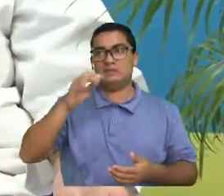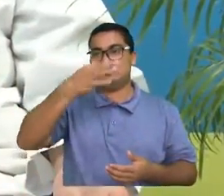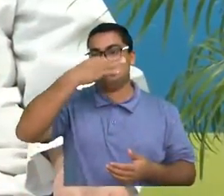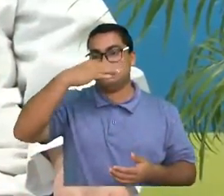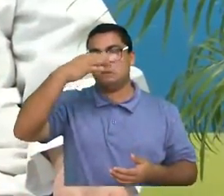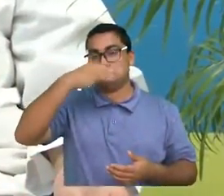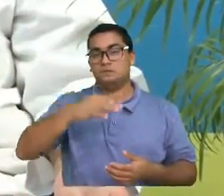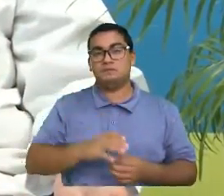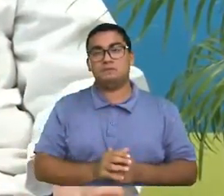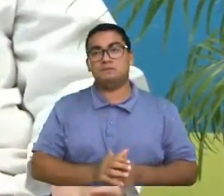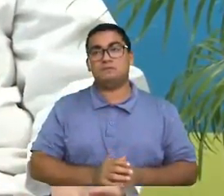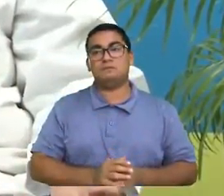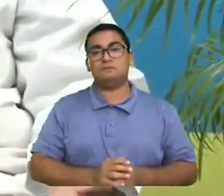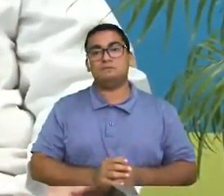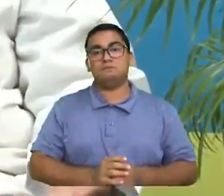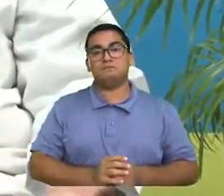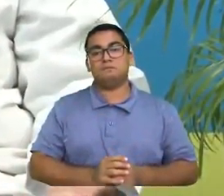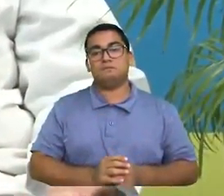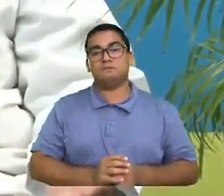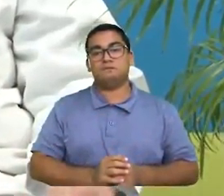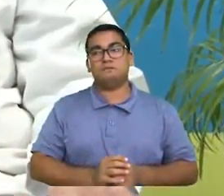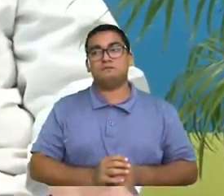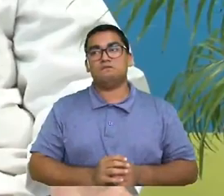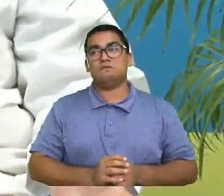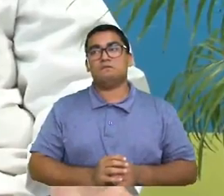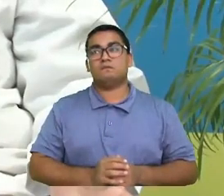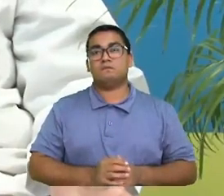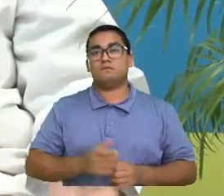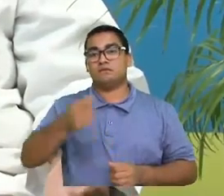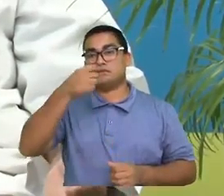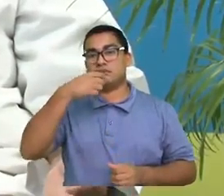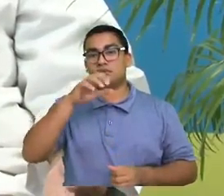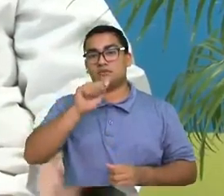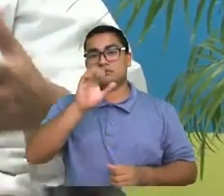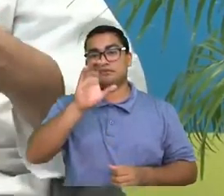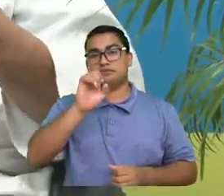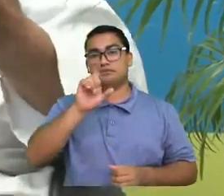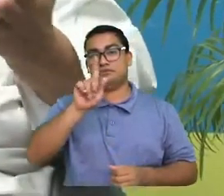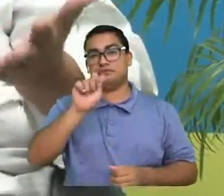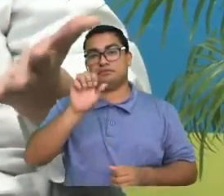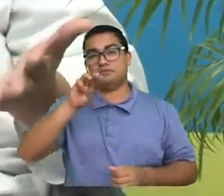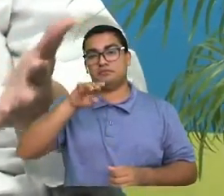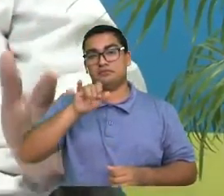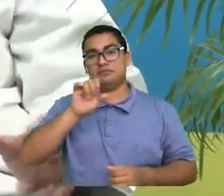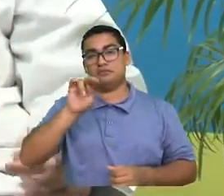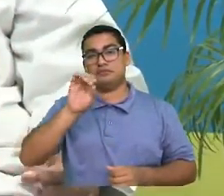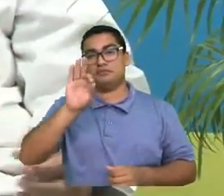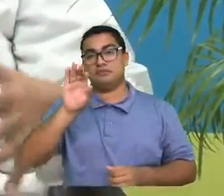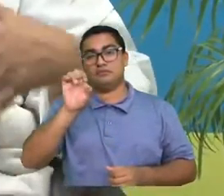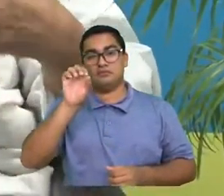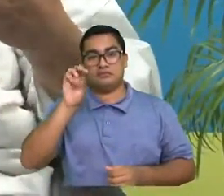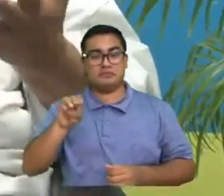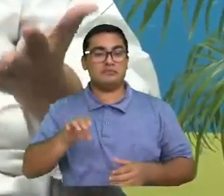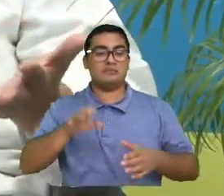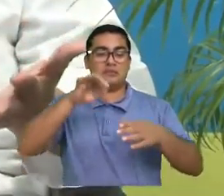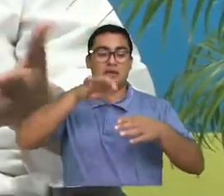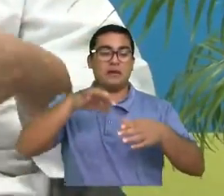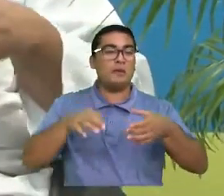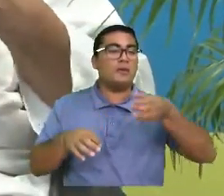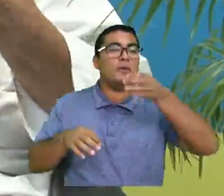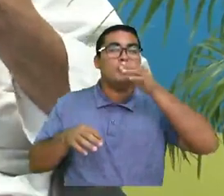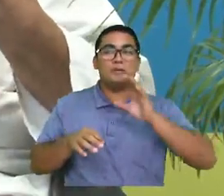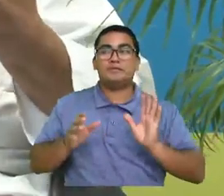sea, secreciones nasales. Entonces yo comienzo a dar o acetaminofén o tecito, o hago